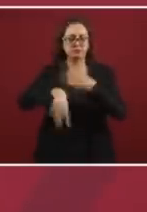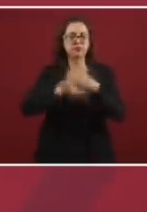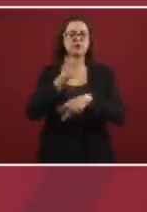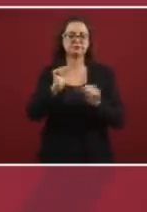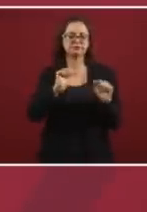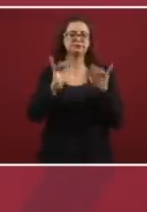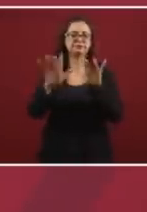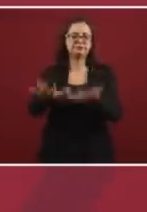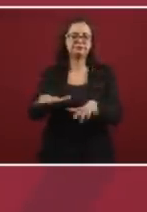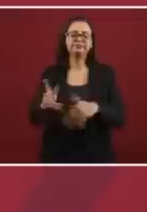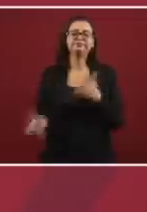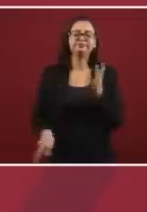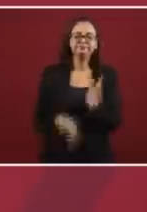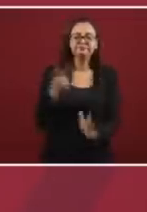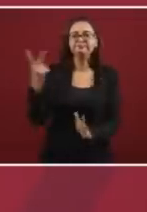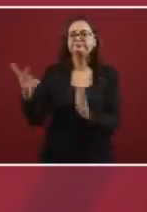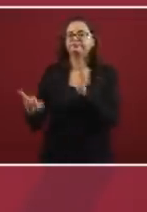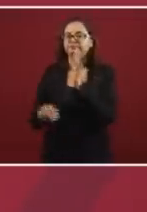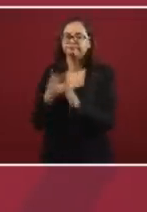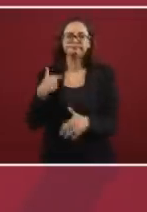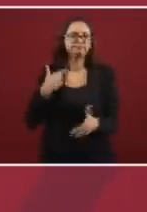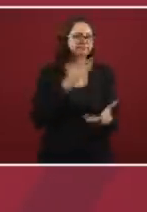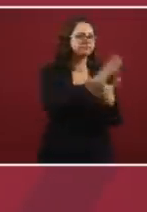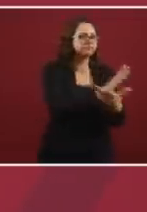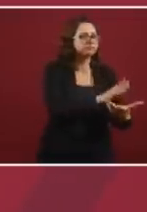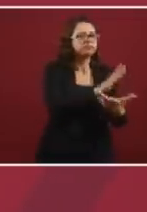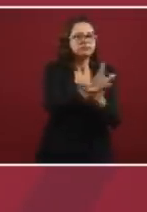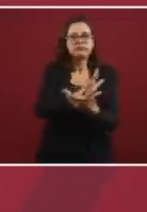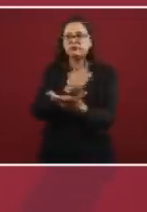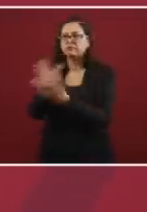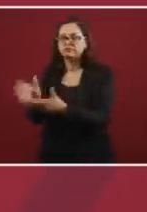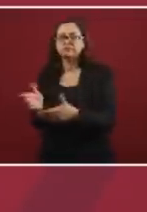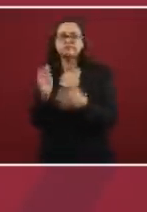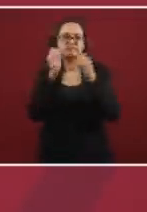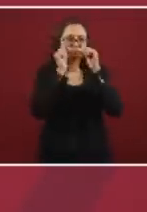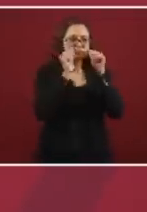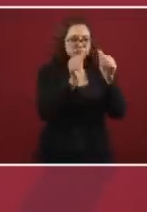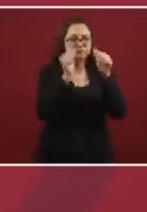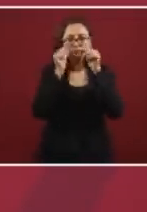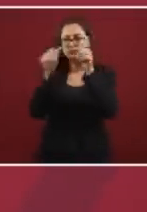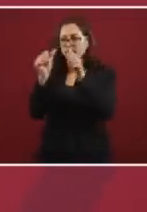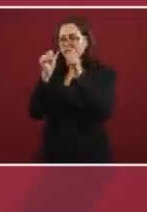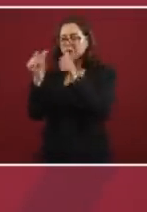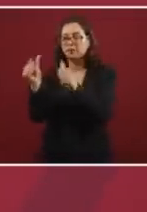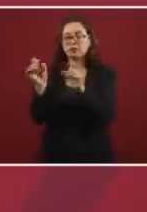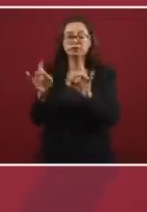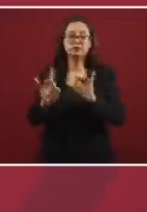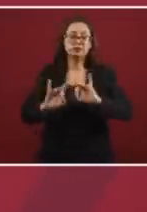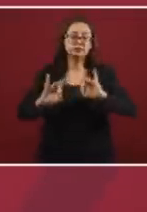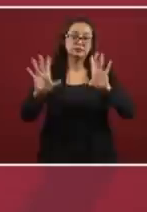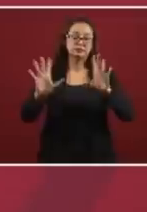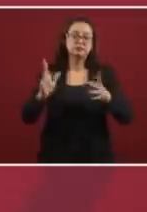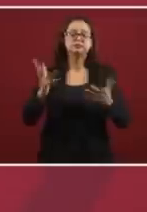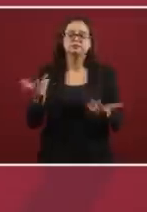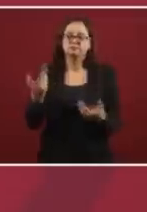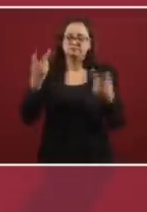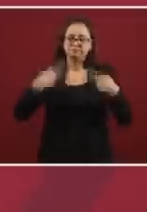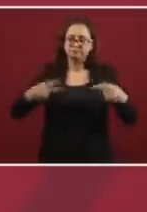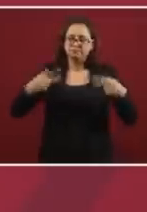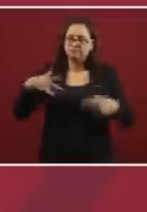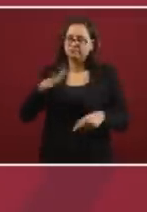entonces constantemente estamos atendiendo el que haya garantías a los